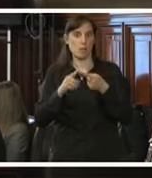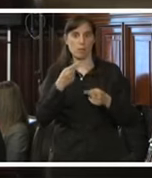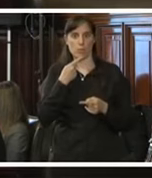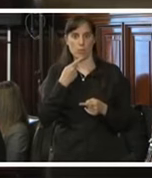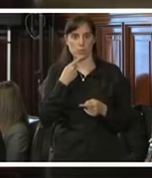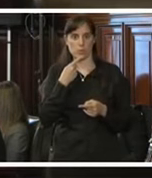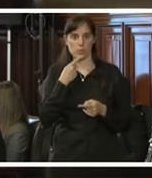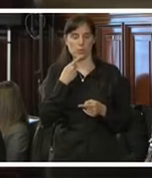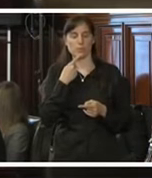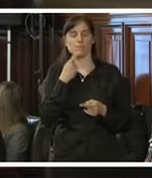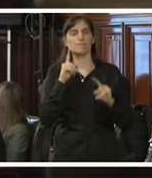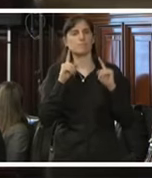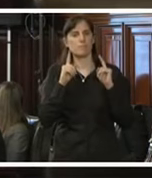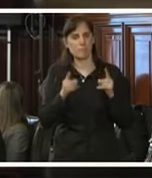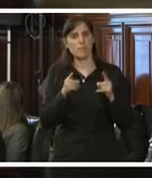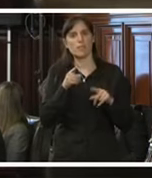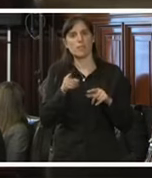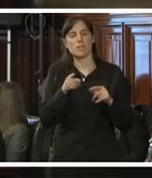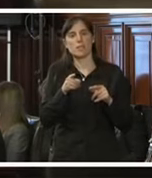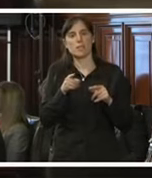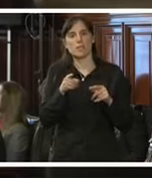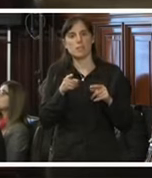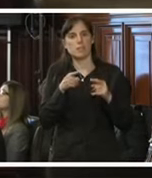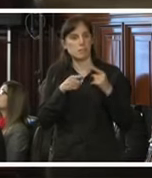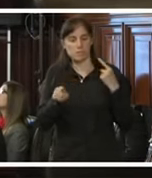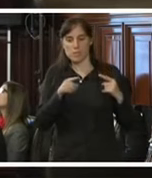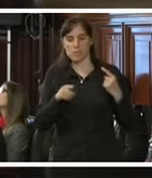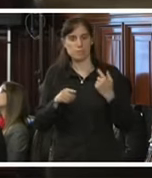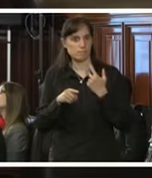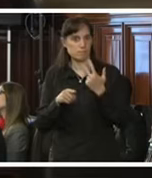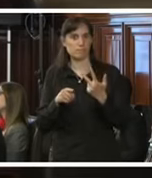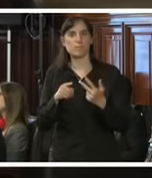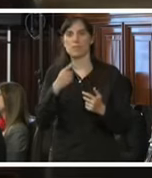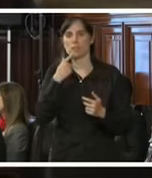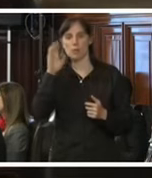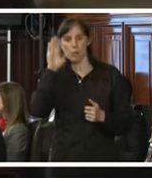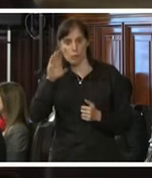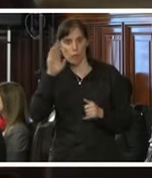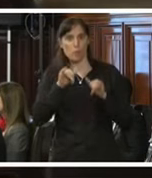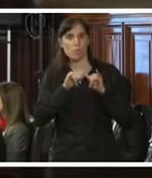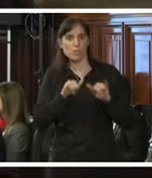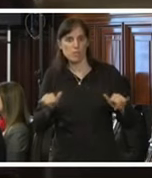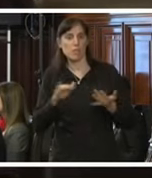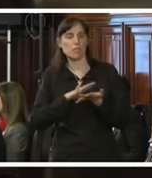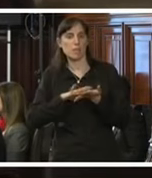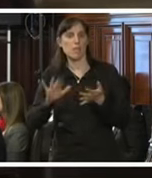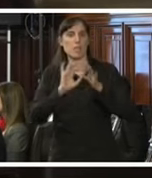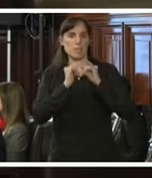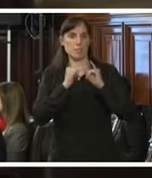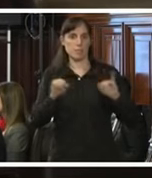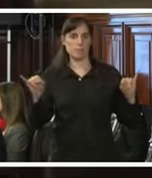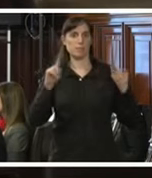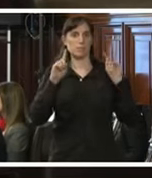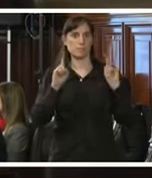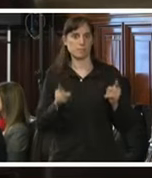presupuestos axiológicos que rigen la conformación de las ternas, tales como la honorabilidad, publicidad, transparencia e independencia.